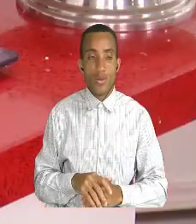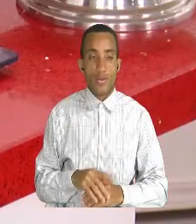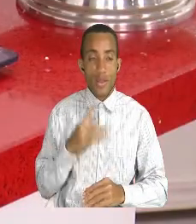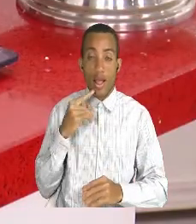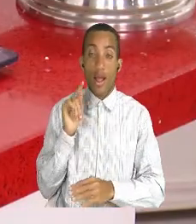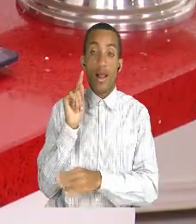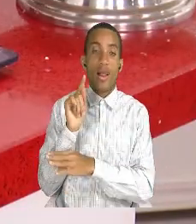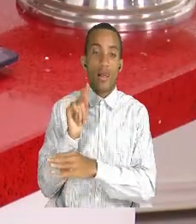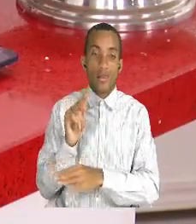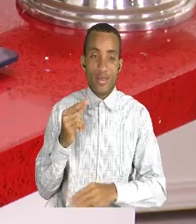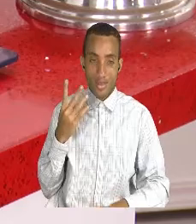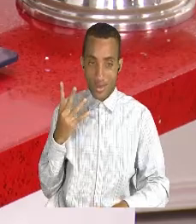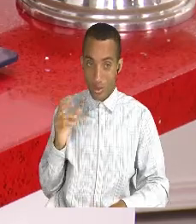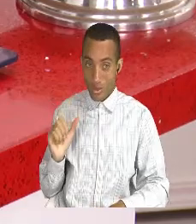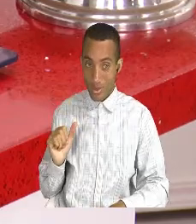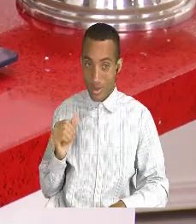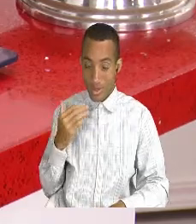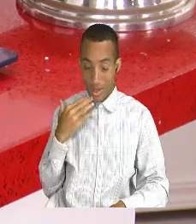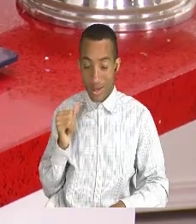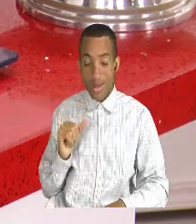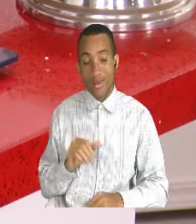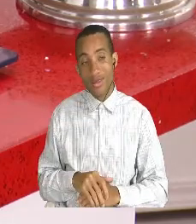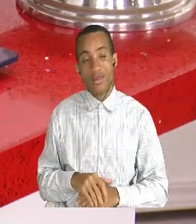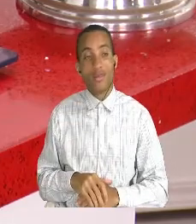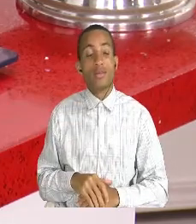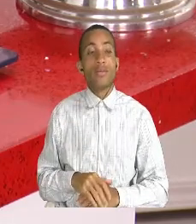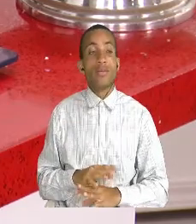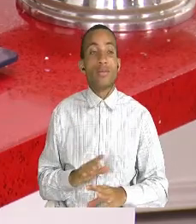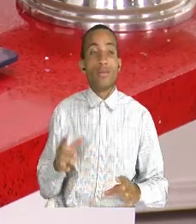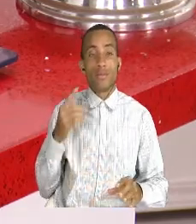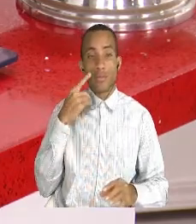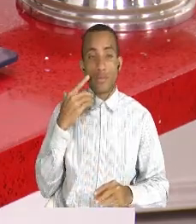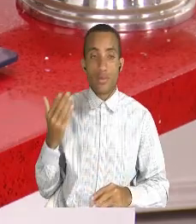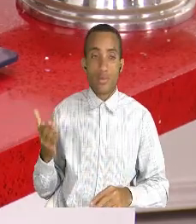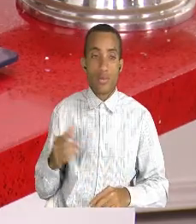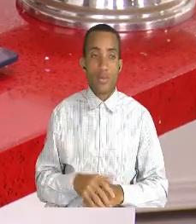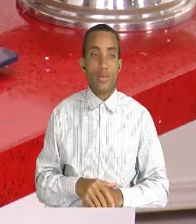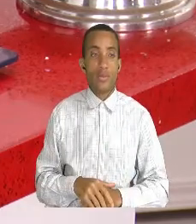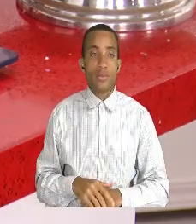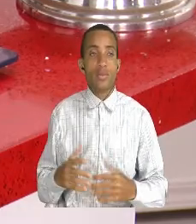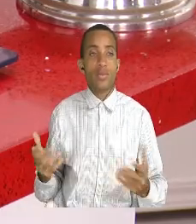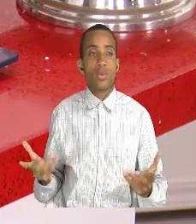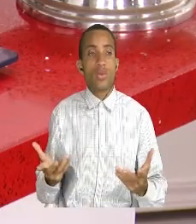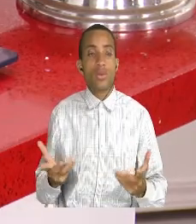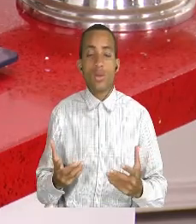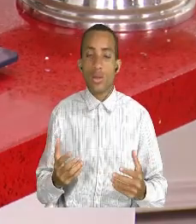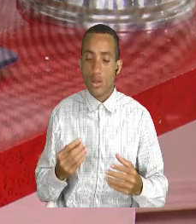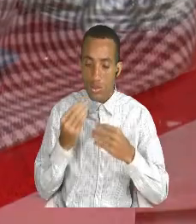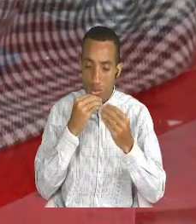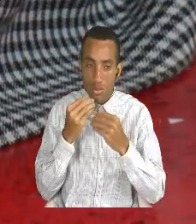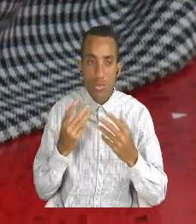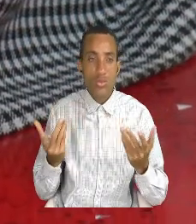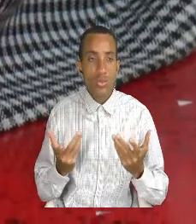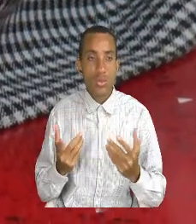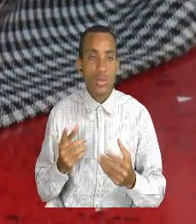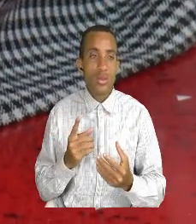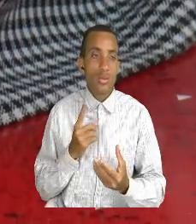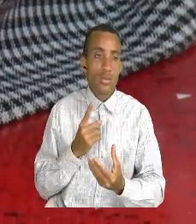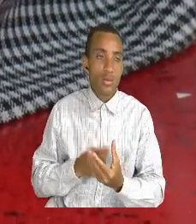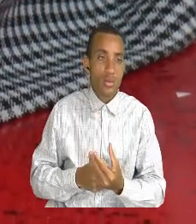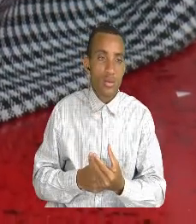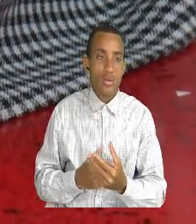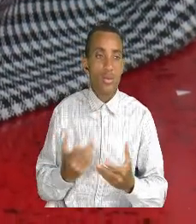criticando hoy en casa, ¿listo? Sí, señor. Oigan, y a propósito del plano que acabo de ver, ¿dónde pueden ir a degustar precisamente esas comidas rápidas, ricas y